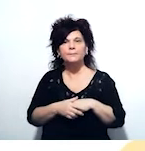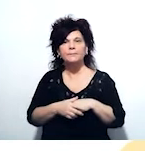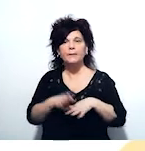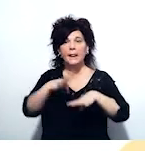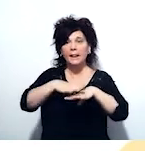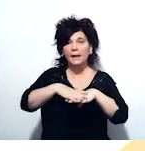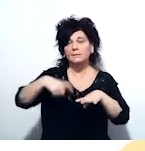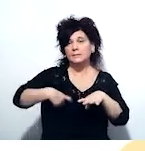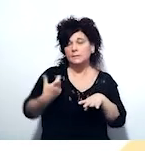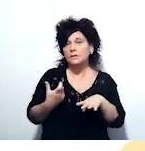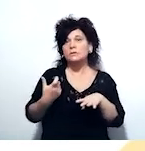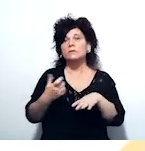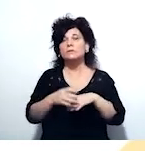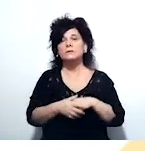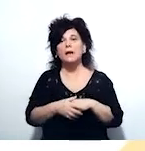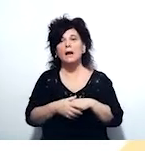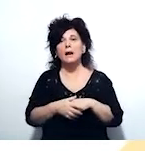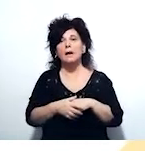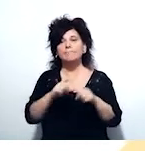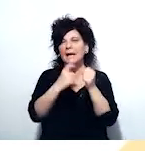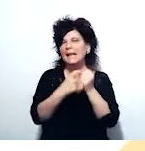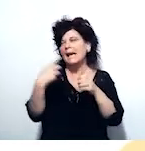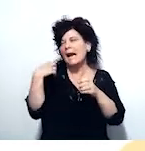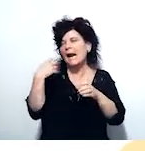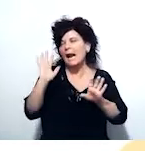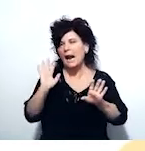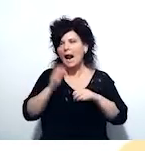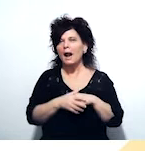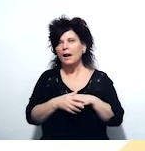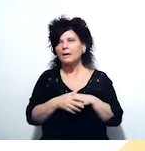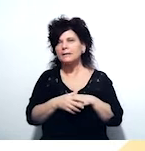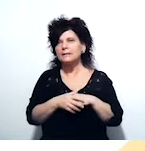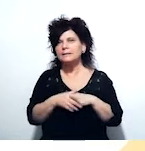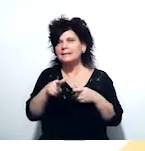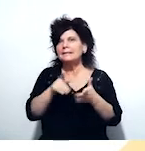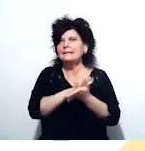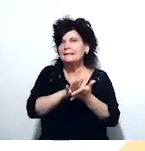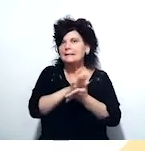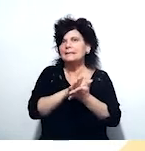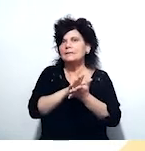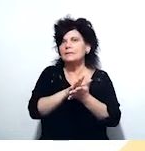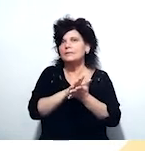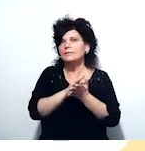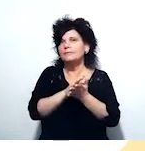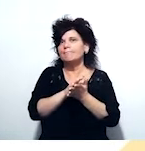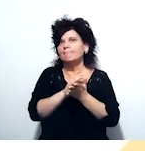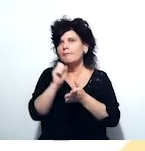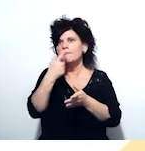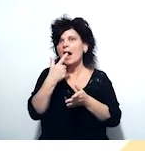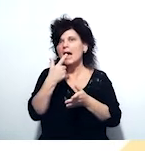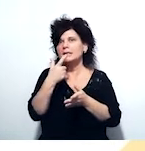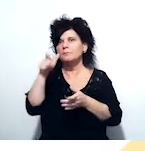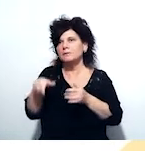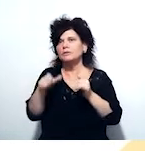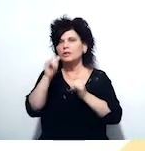redes sociales y internet en general son campo fértil para personas que quieren difundir